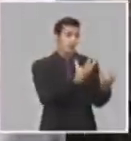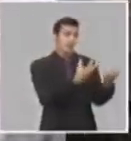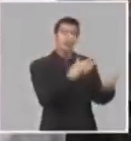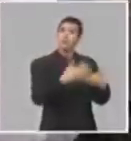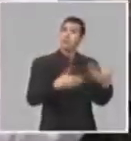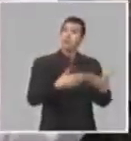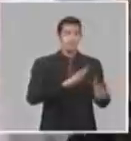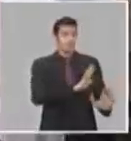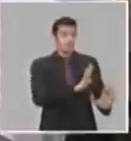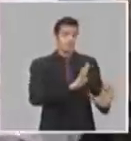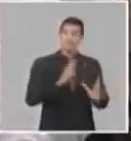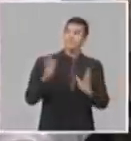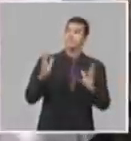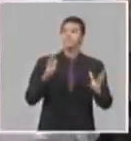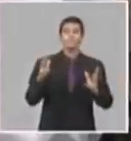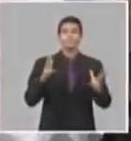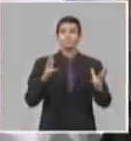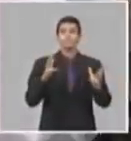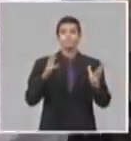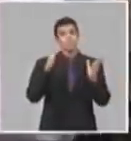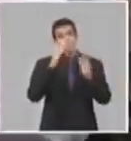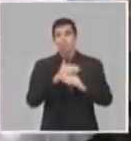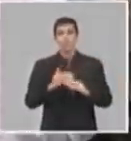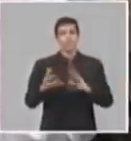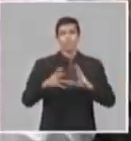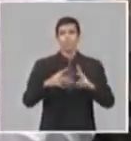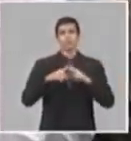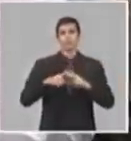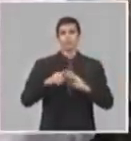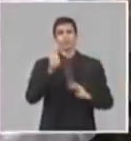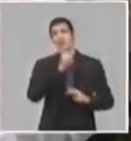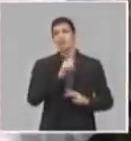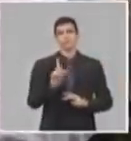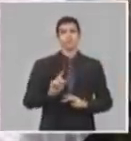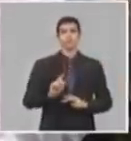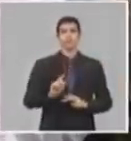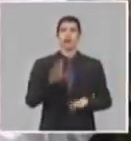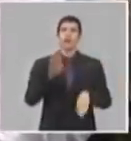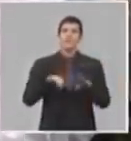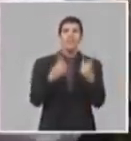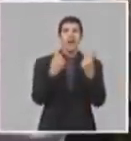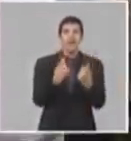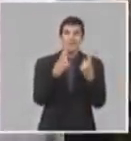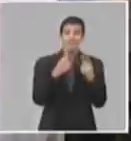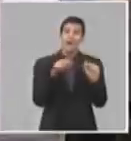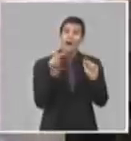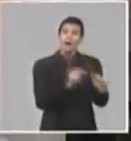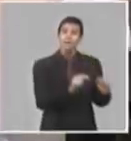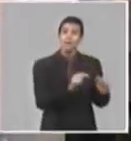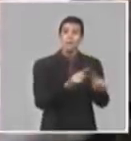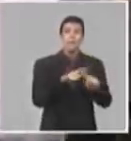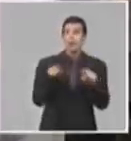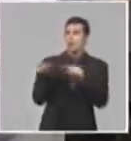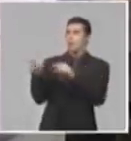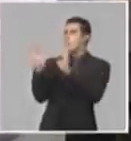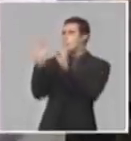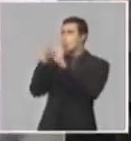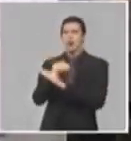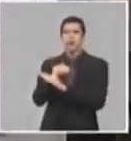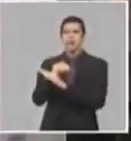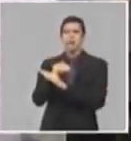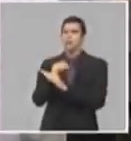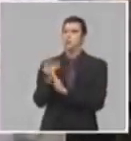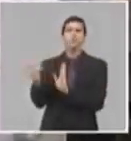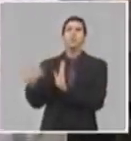un determinado nivel de oferta estable. Y la manera que tenemos nosotros hoy de garantizar un nivel de oferta estable es cerrando circuitos